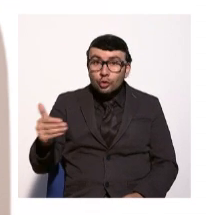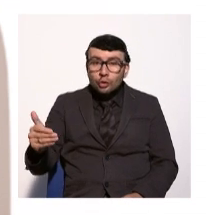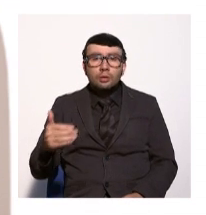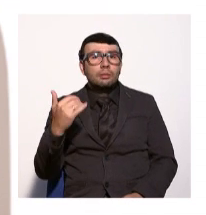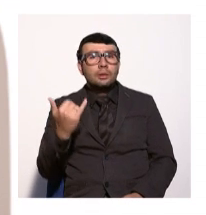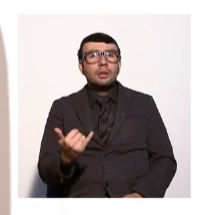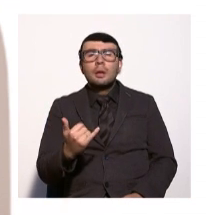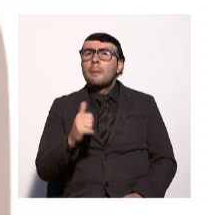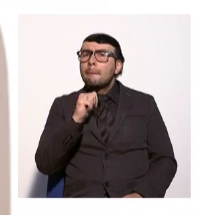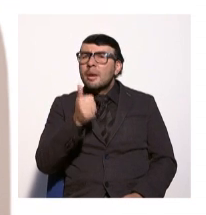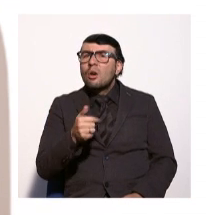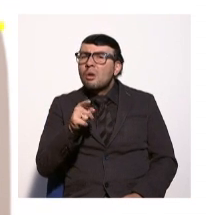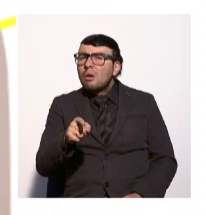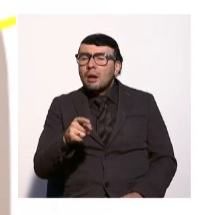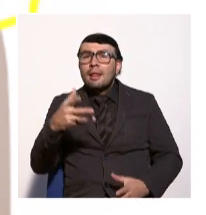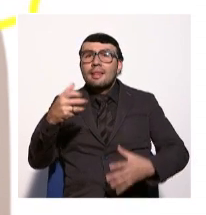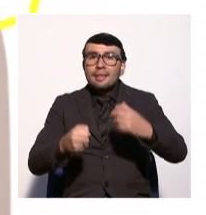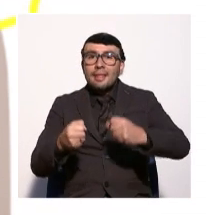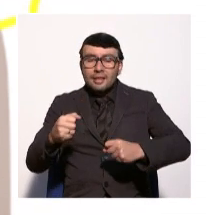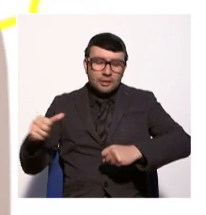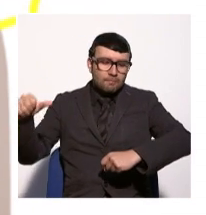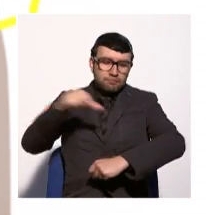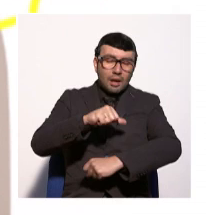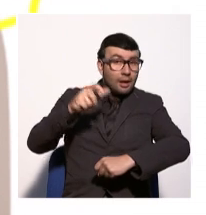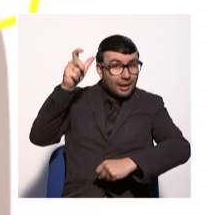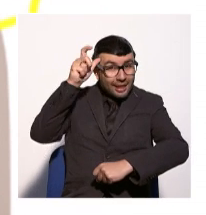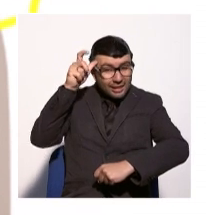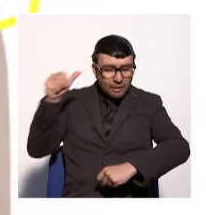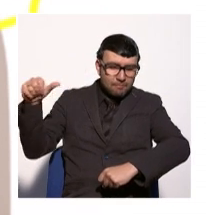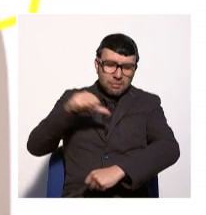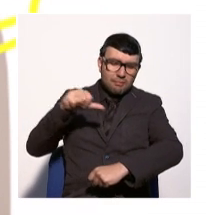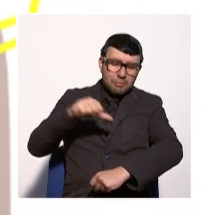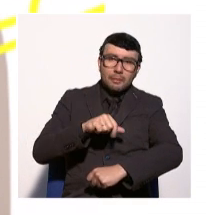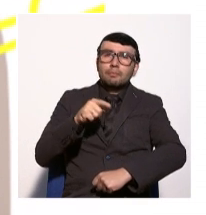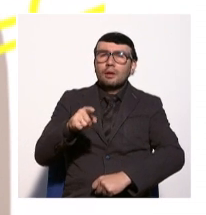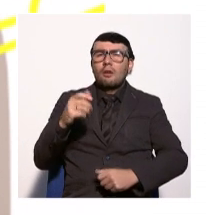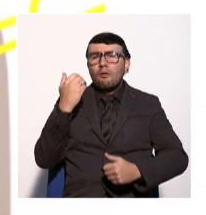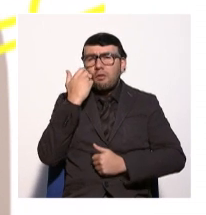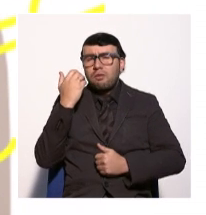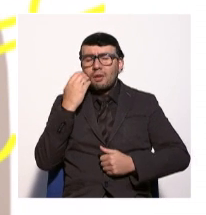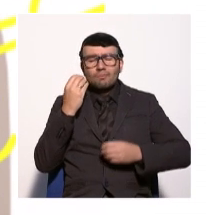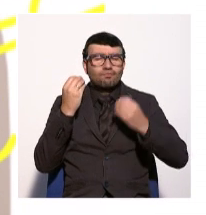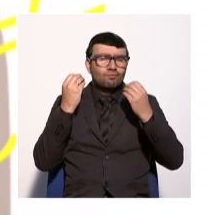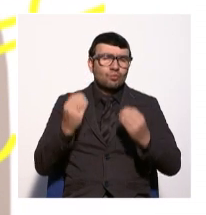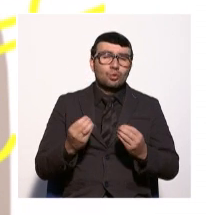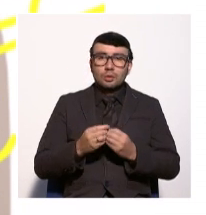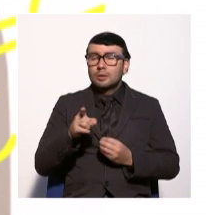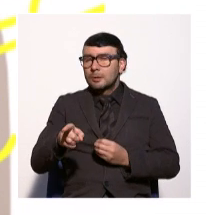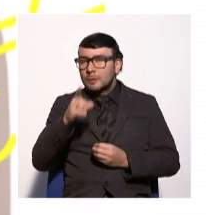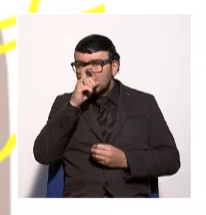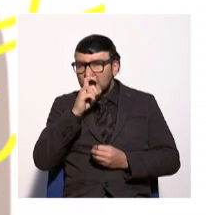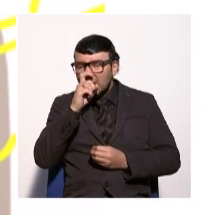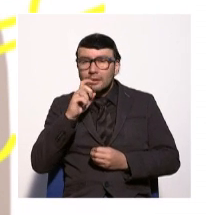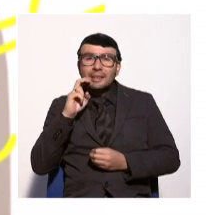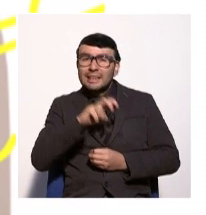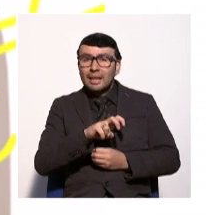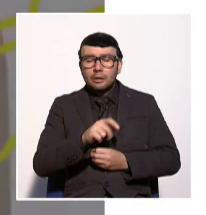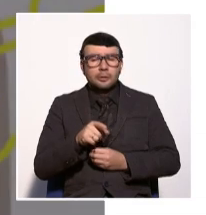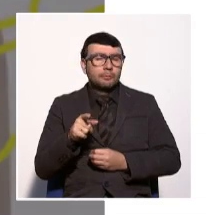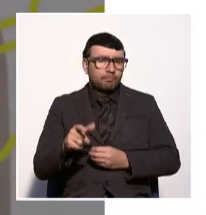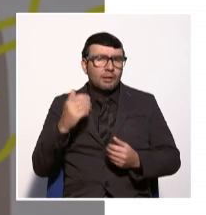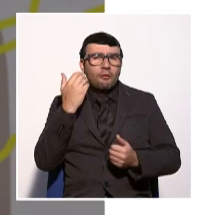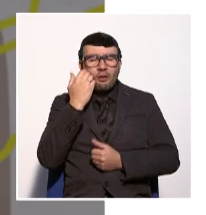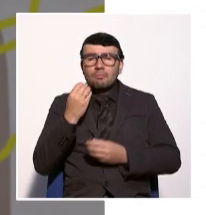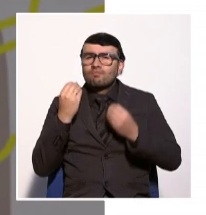complica la leche la leche el cerdo complica mucho este tipo de problema